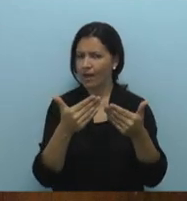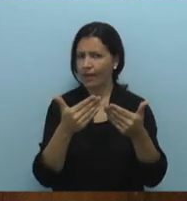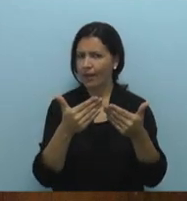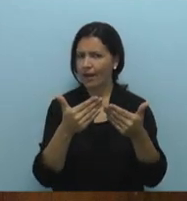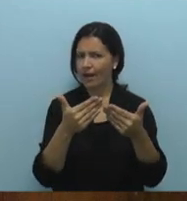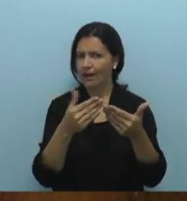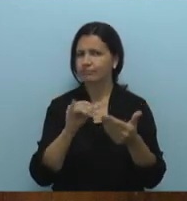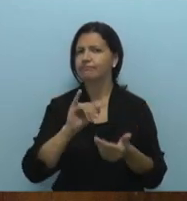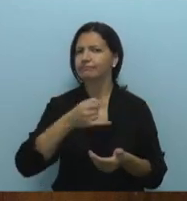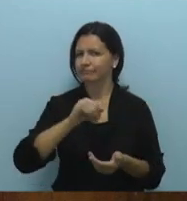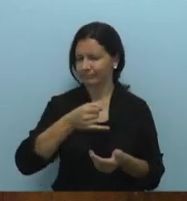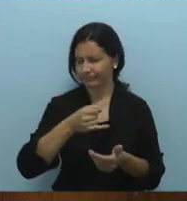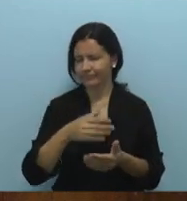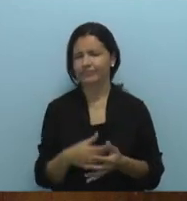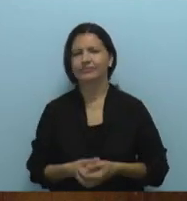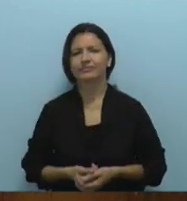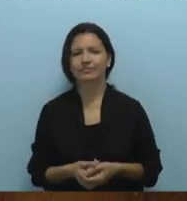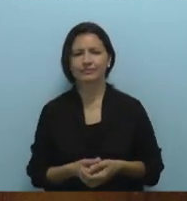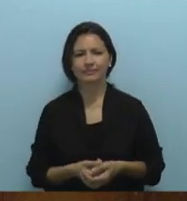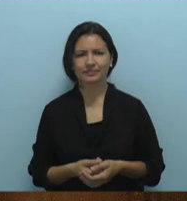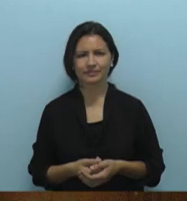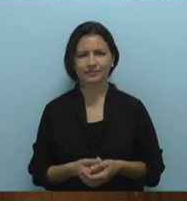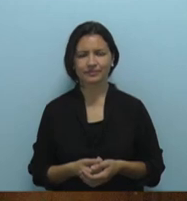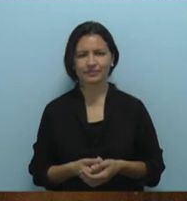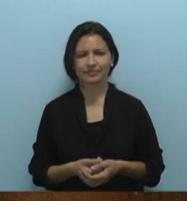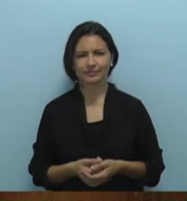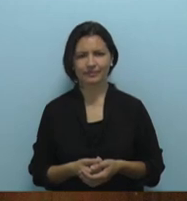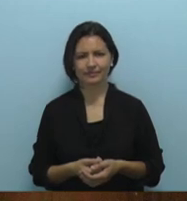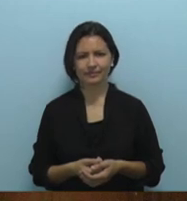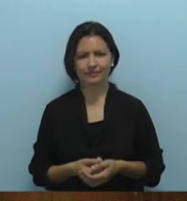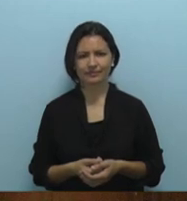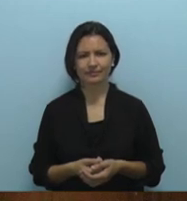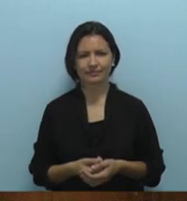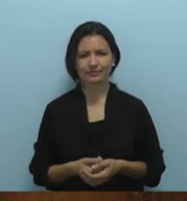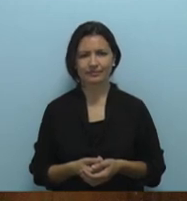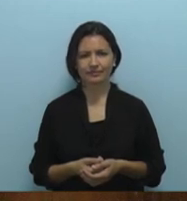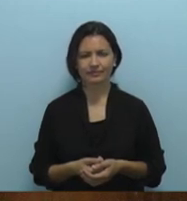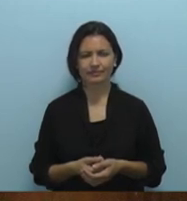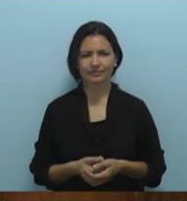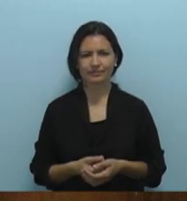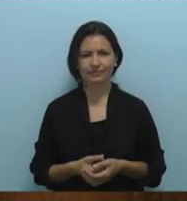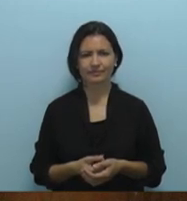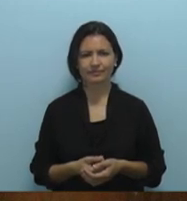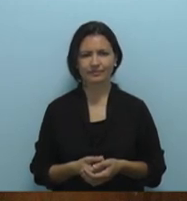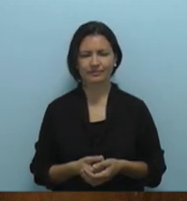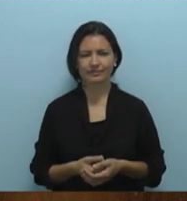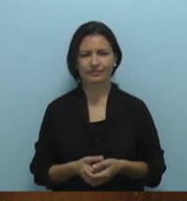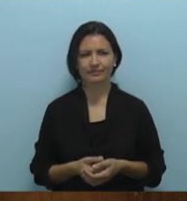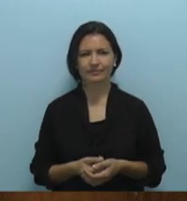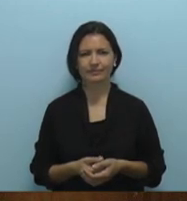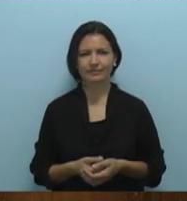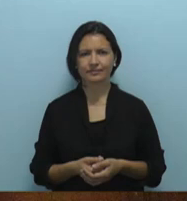proyecto aprobado. Le doy la palabra a la autora, diputada